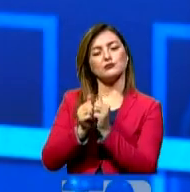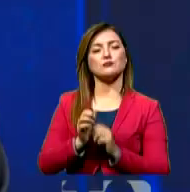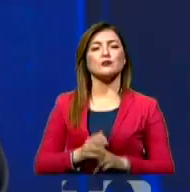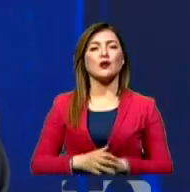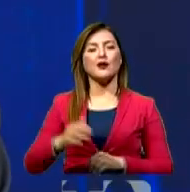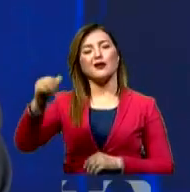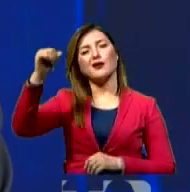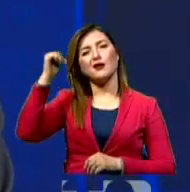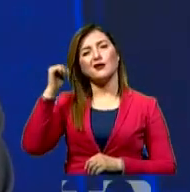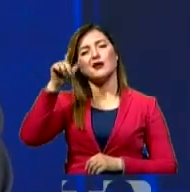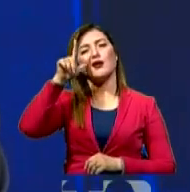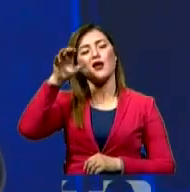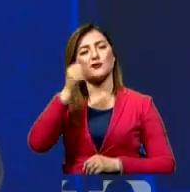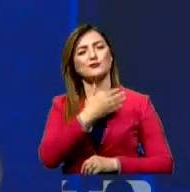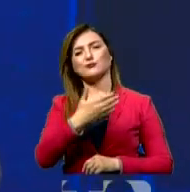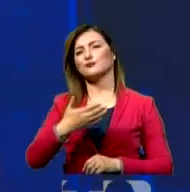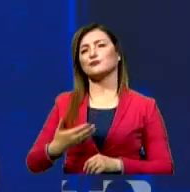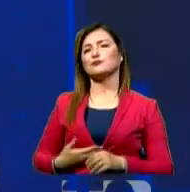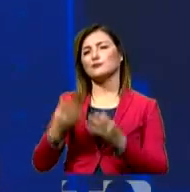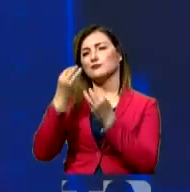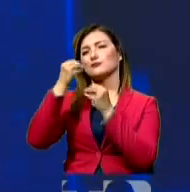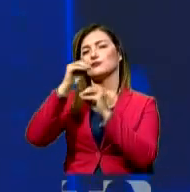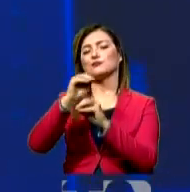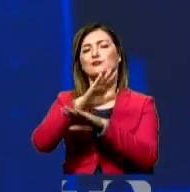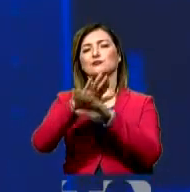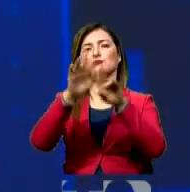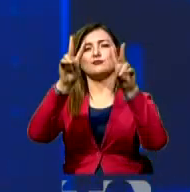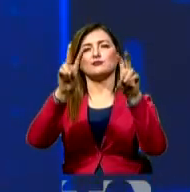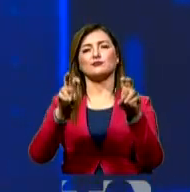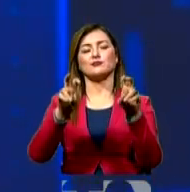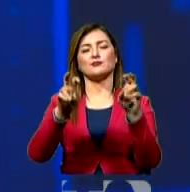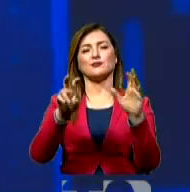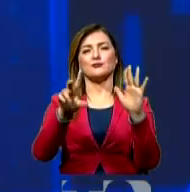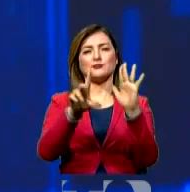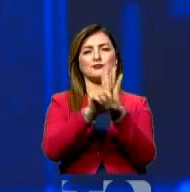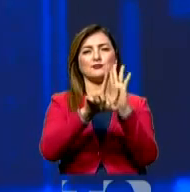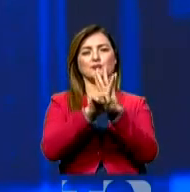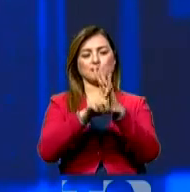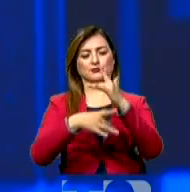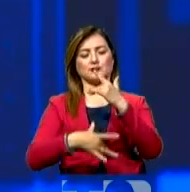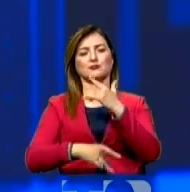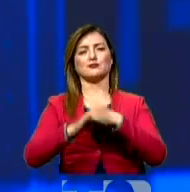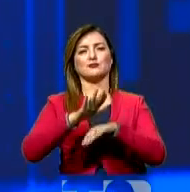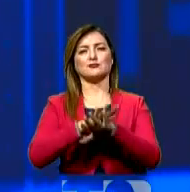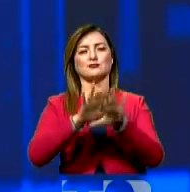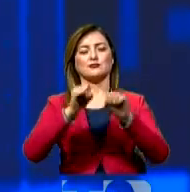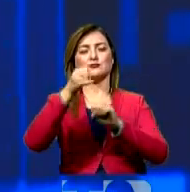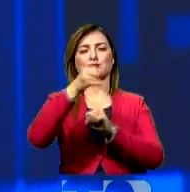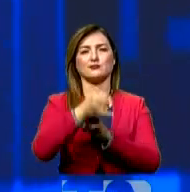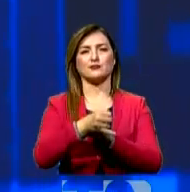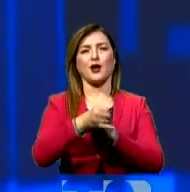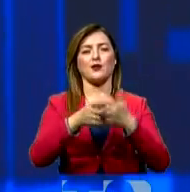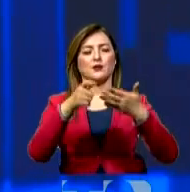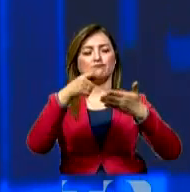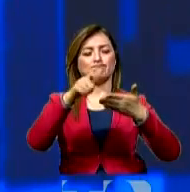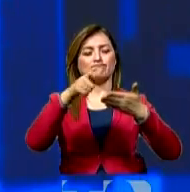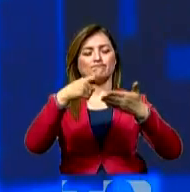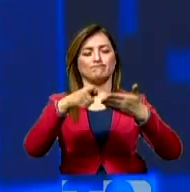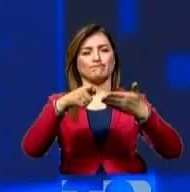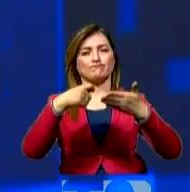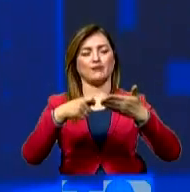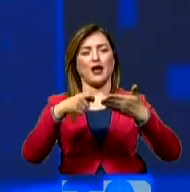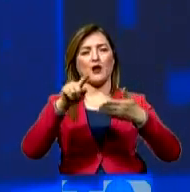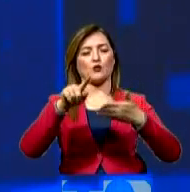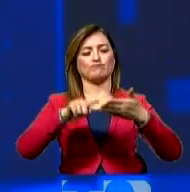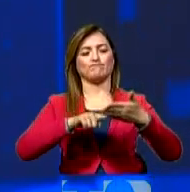su decisión de vetar parcialmente el tema de la despenalización del aborto en casos de violación. Otro problema político para el gobierno.